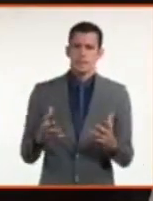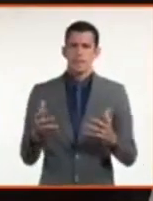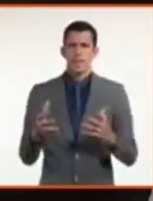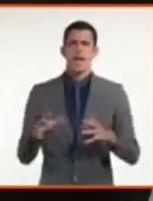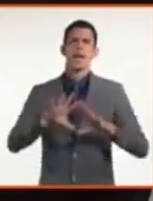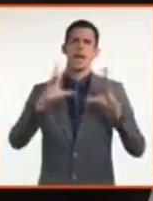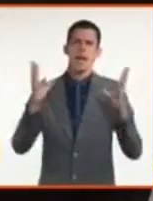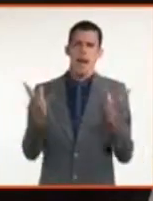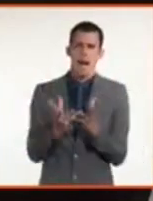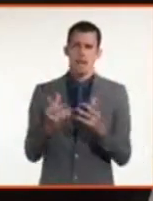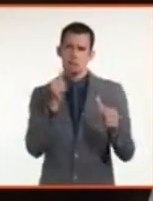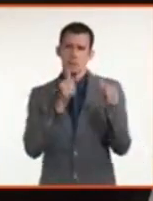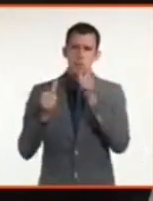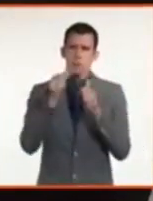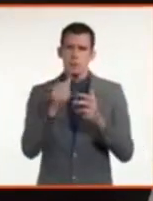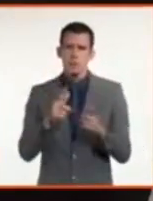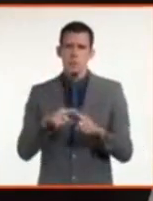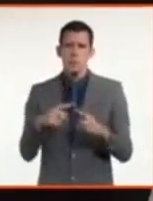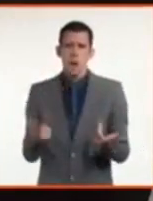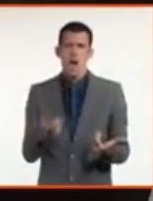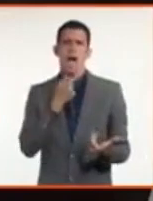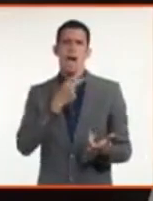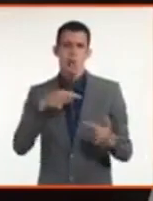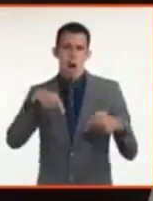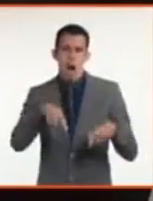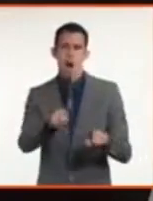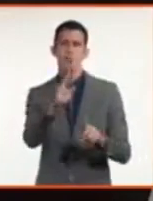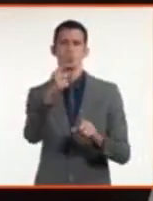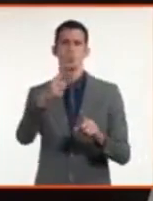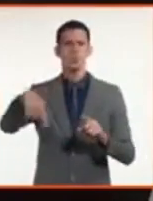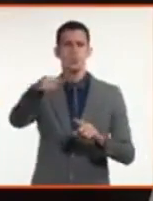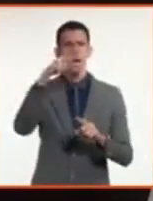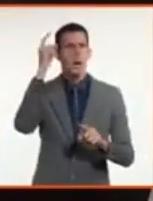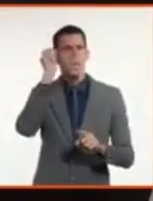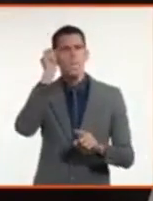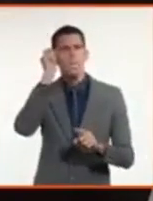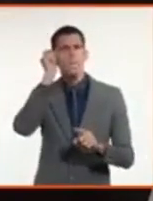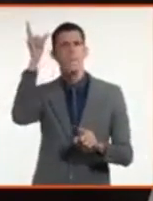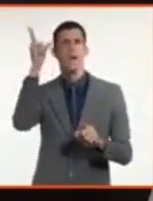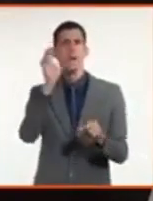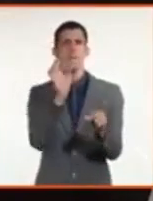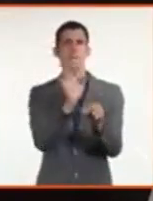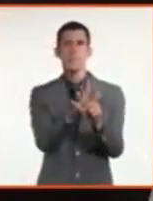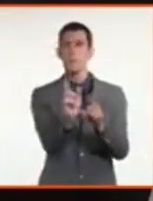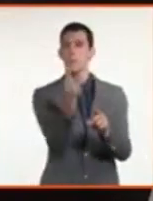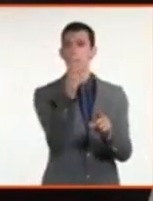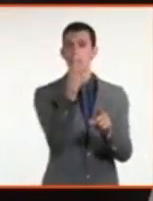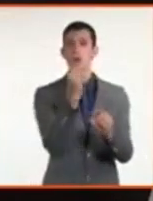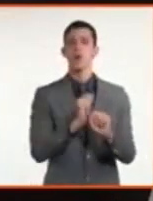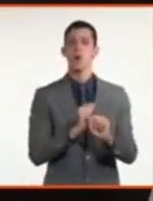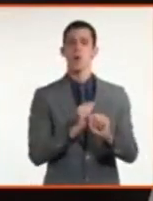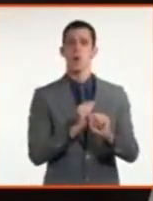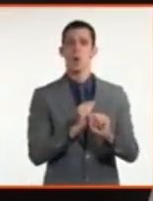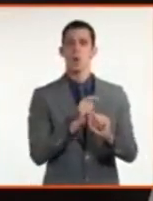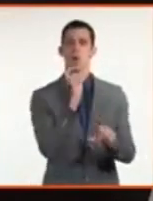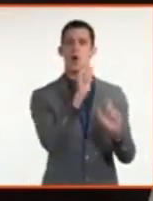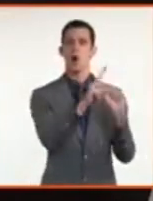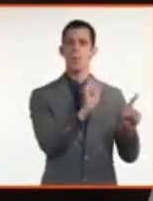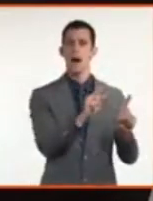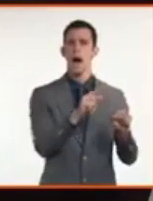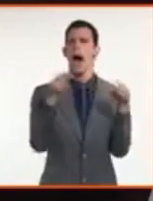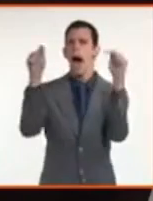la porque un mercado cambiario en dos partes y no anunciados el principio con la compra y con la venta y si no